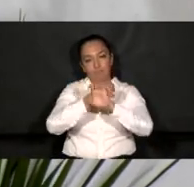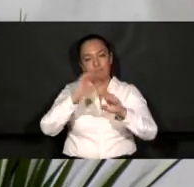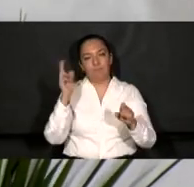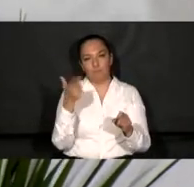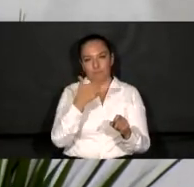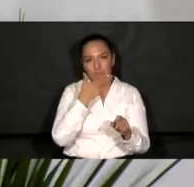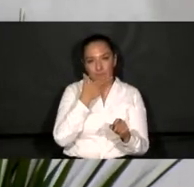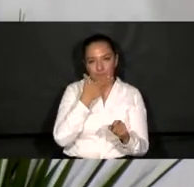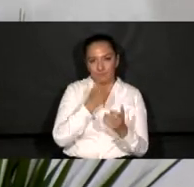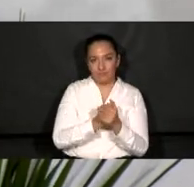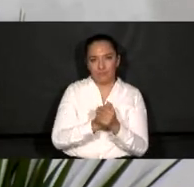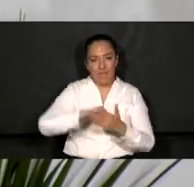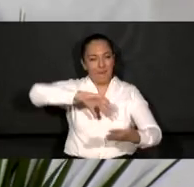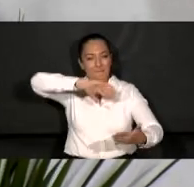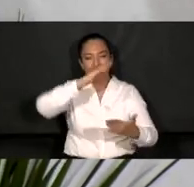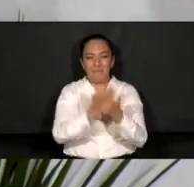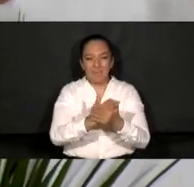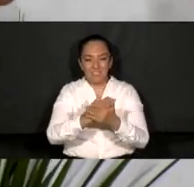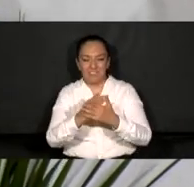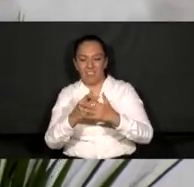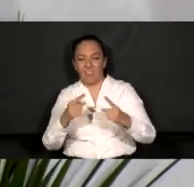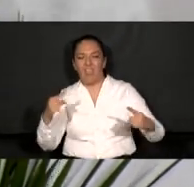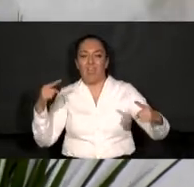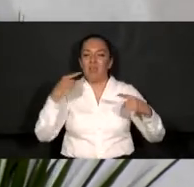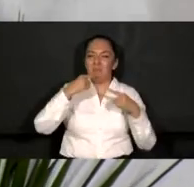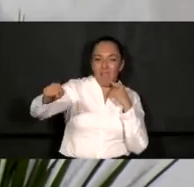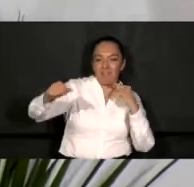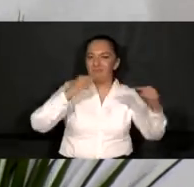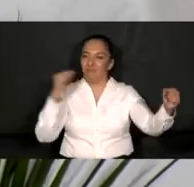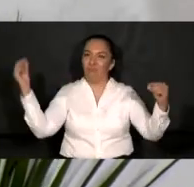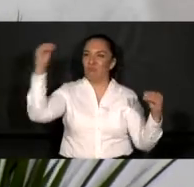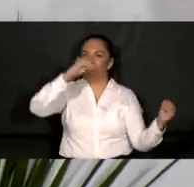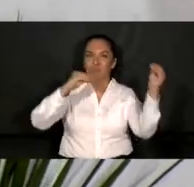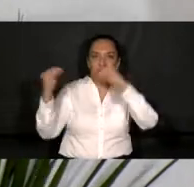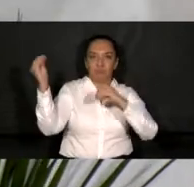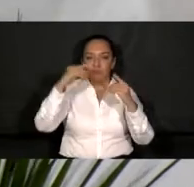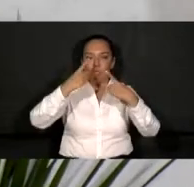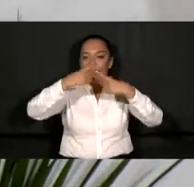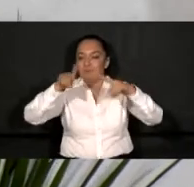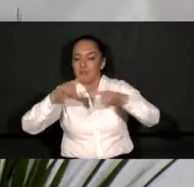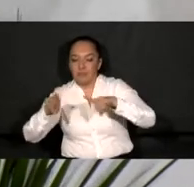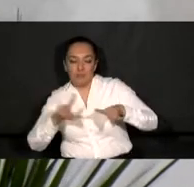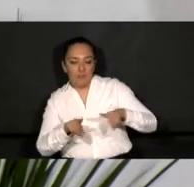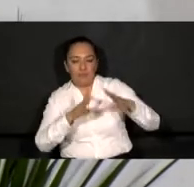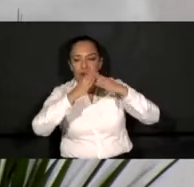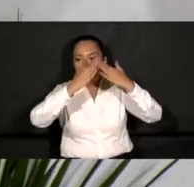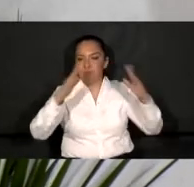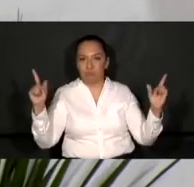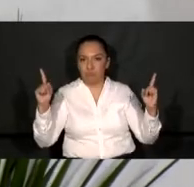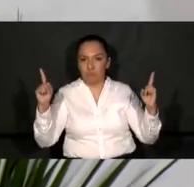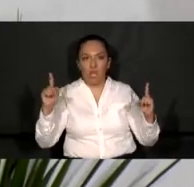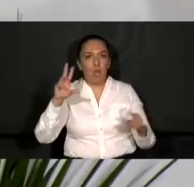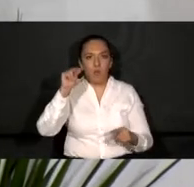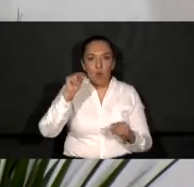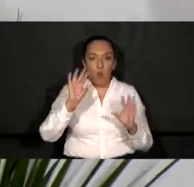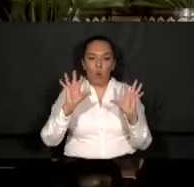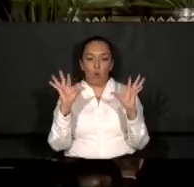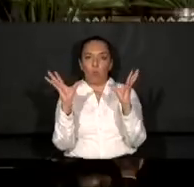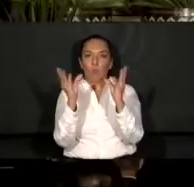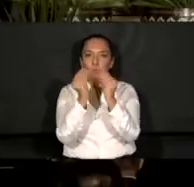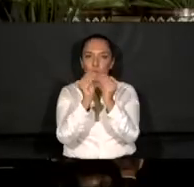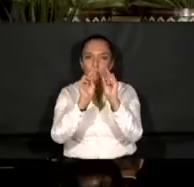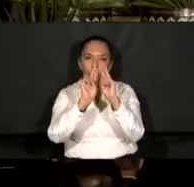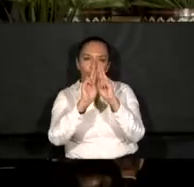tierra. Basta de confrontaciones, basta de divisiones. Este es el momento de unirnos, no en